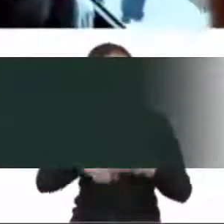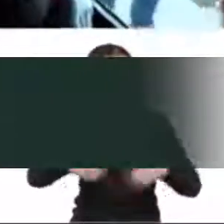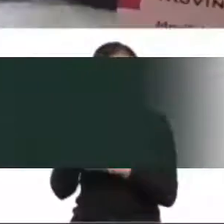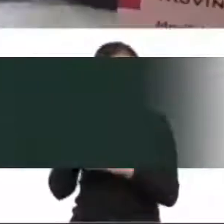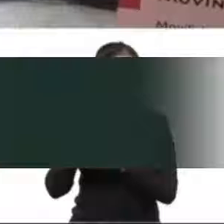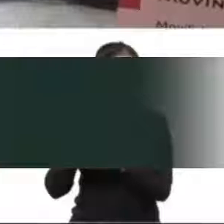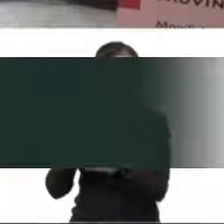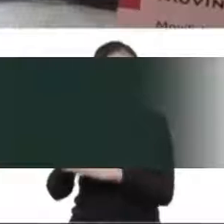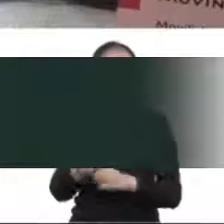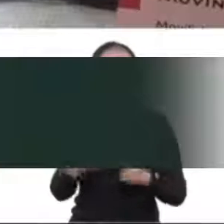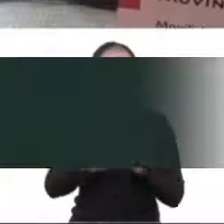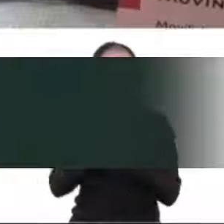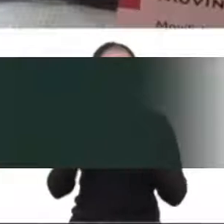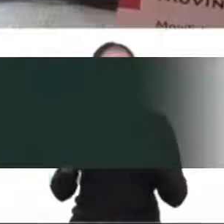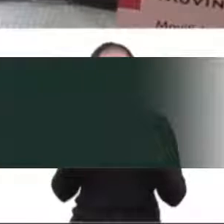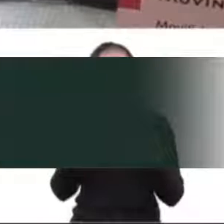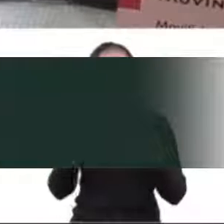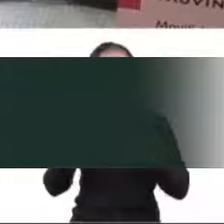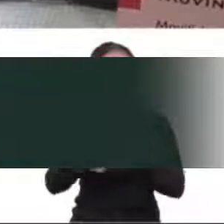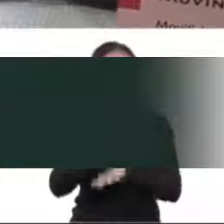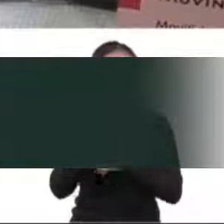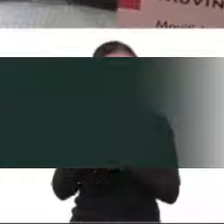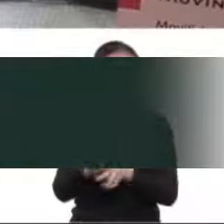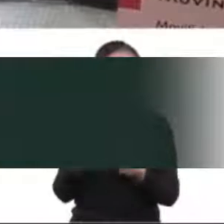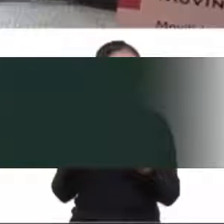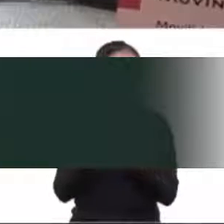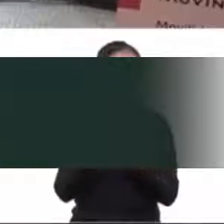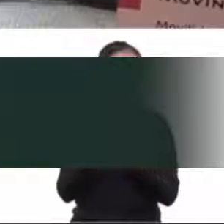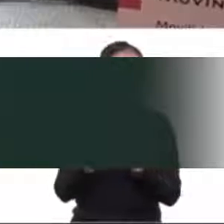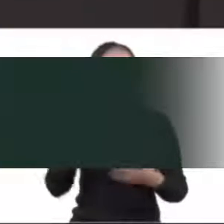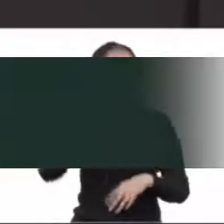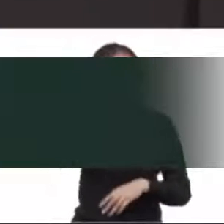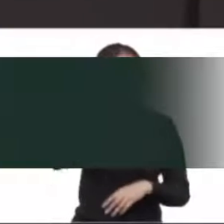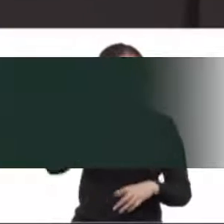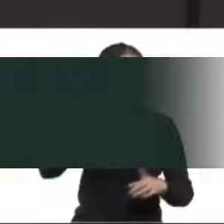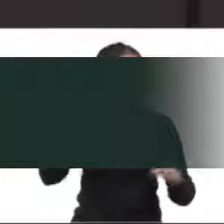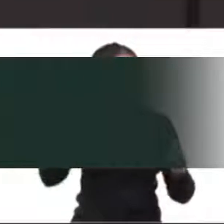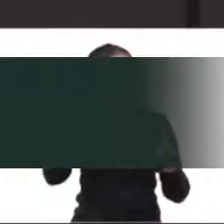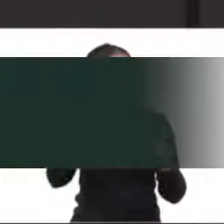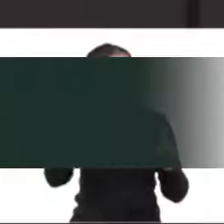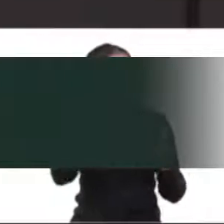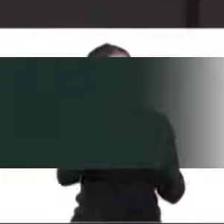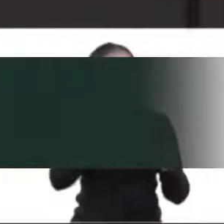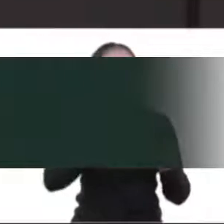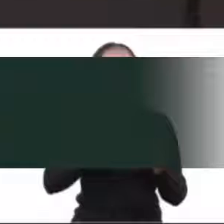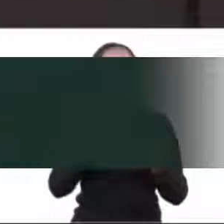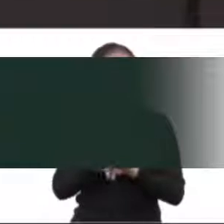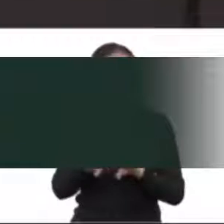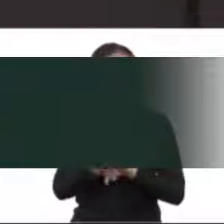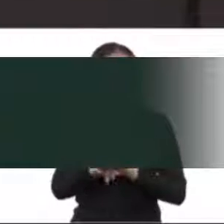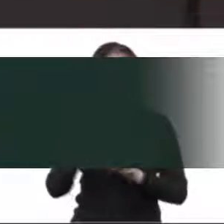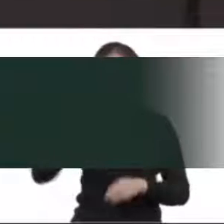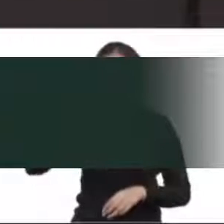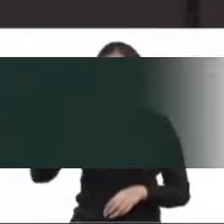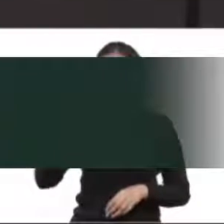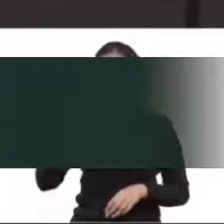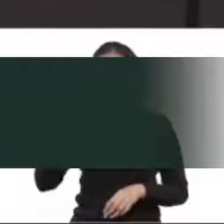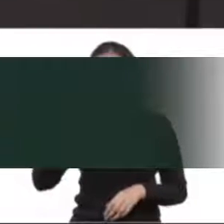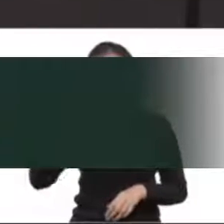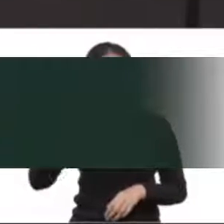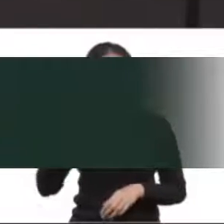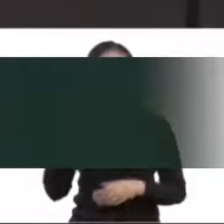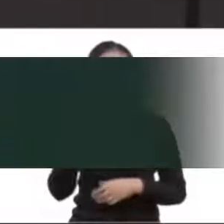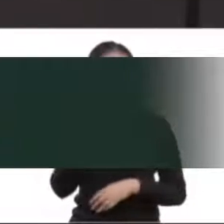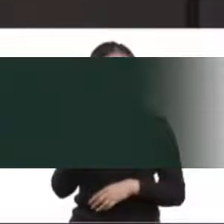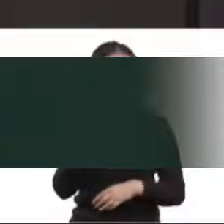y disponibilidad de transporte empresarial compartido para que funcione para más personas, explicó Gonzalo Peón, director del programa del